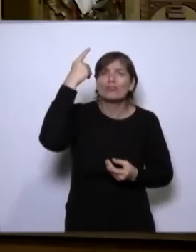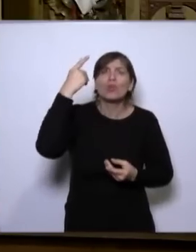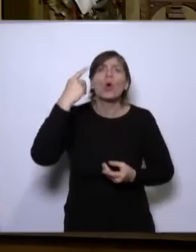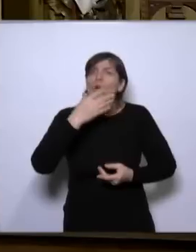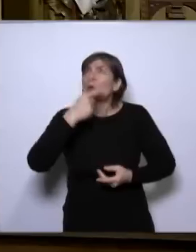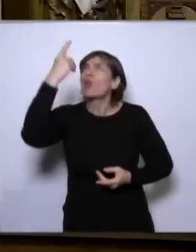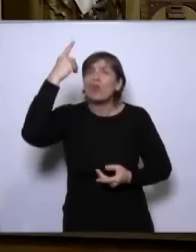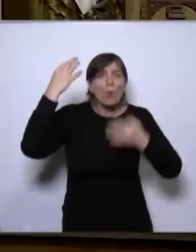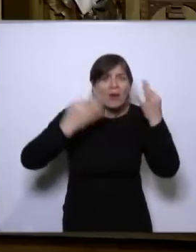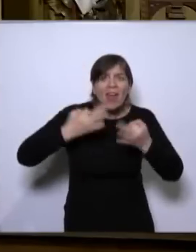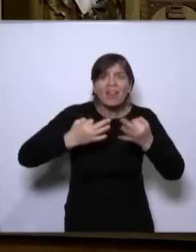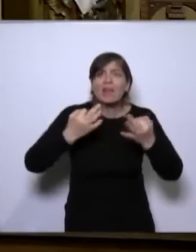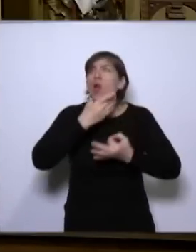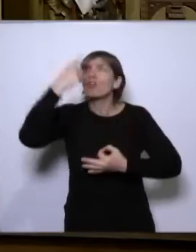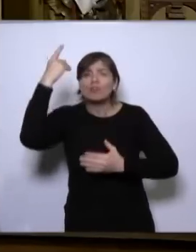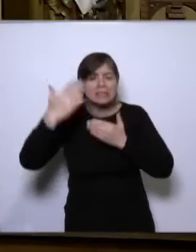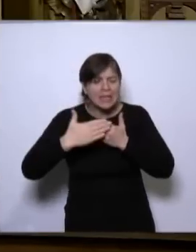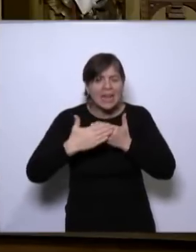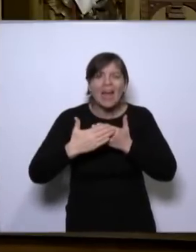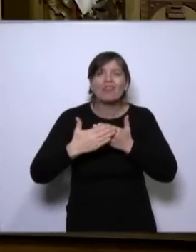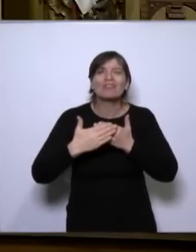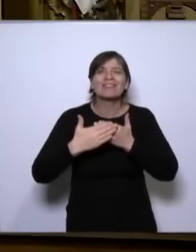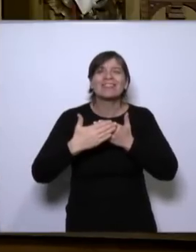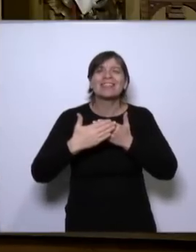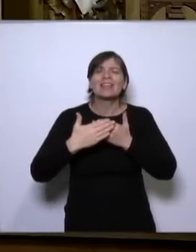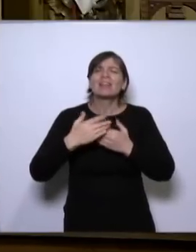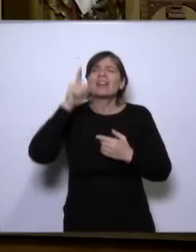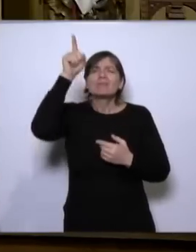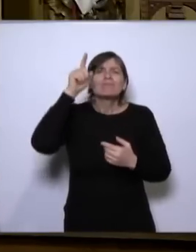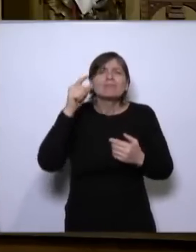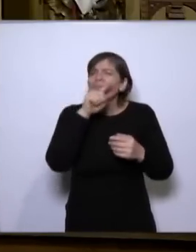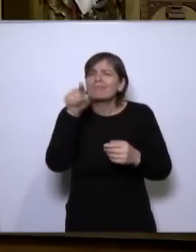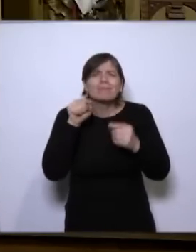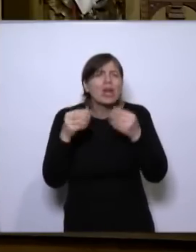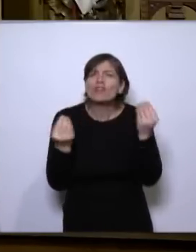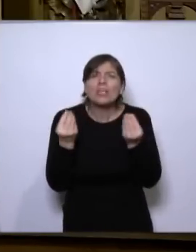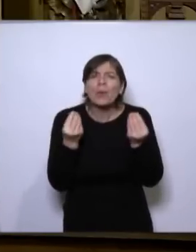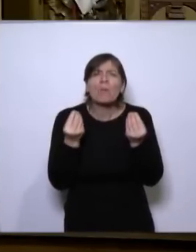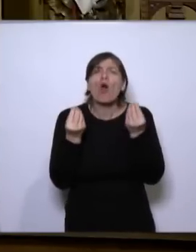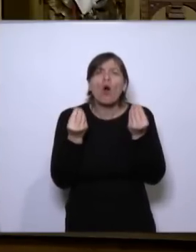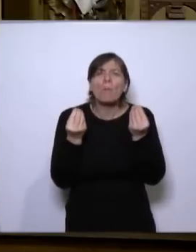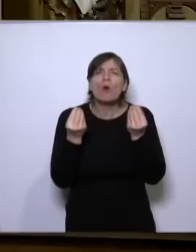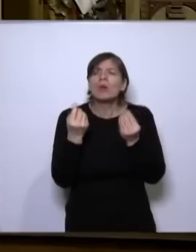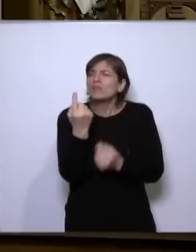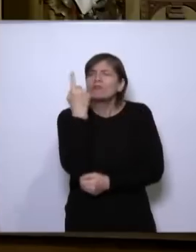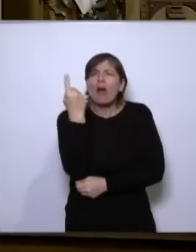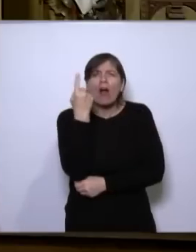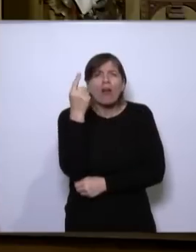Dios verdadero, el Dios cercano, en su misterio más íntimo no es una